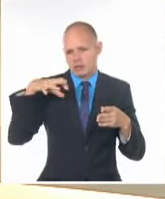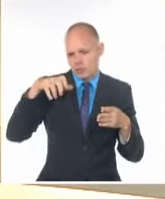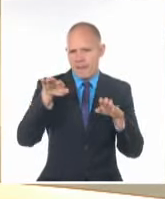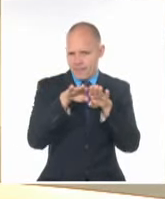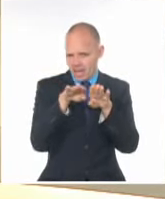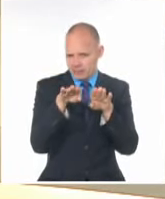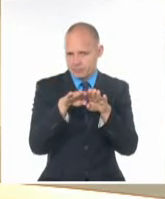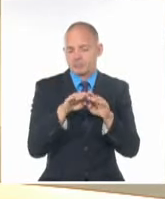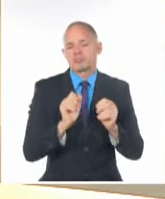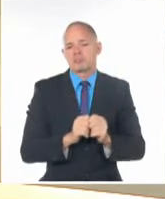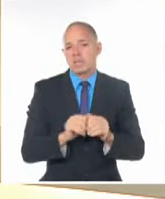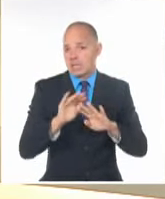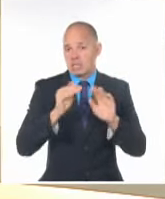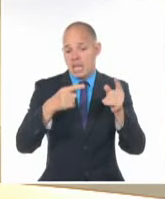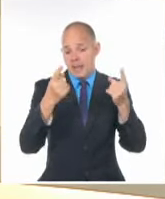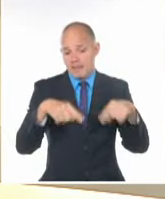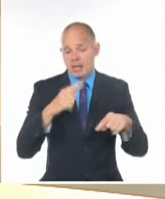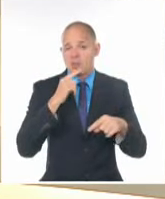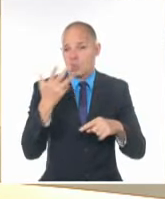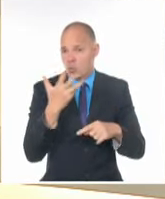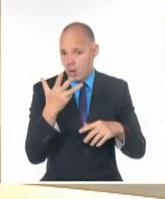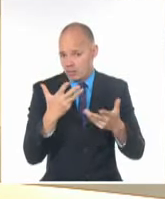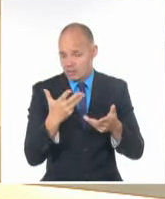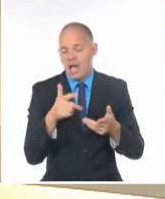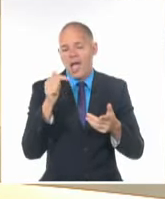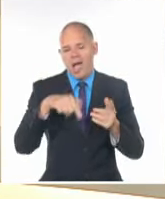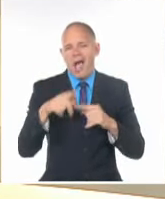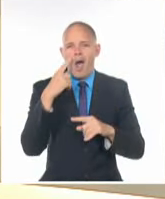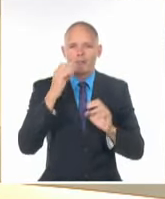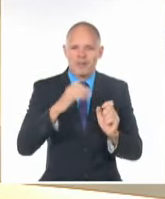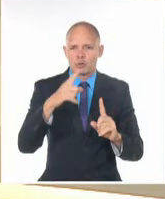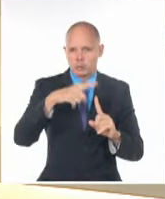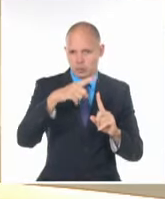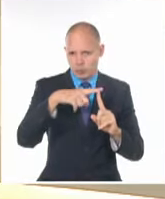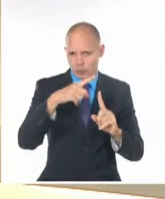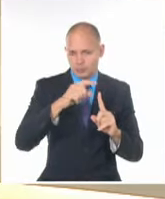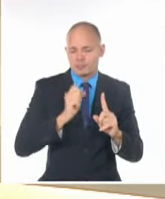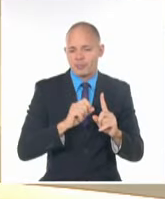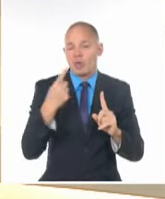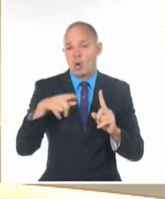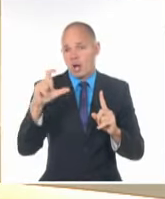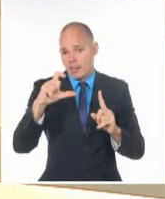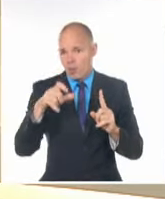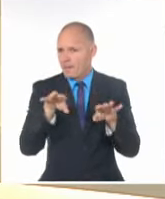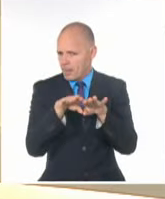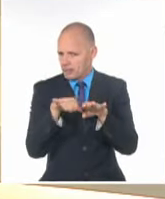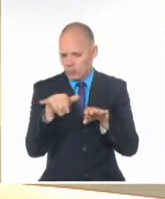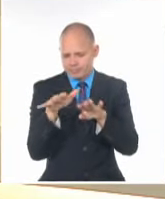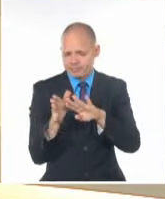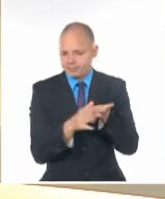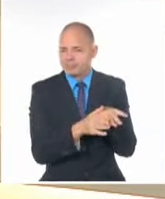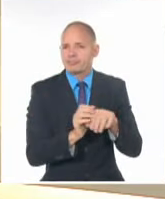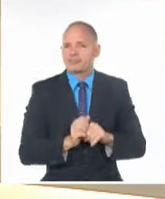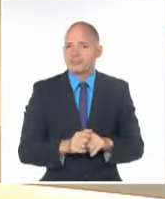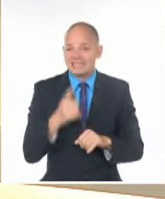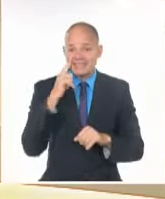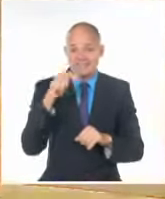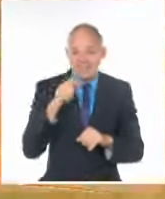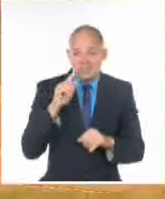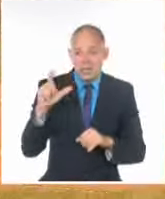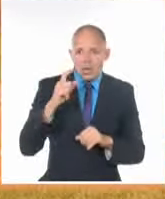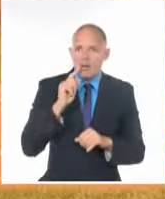quinto puesto lo comparten los actuales campeones nacionales Tuneros y los Camagüeyanos. Estos últimos destacan por eslabonar